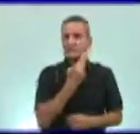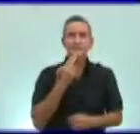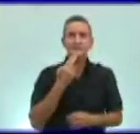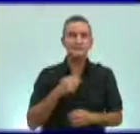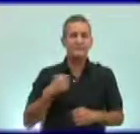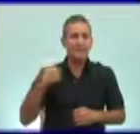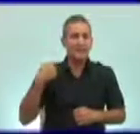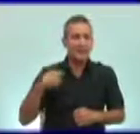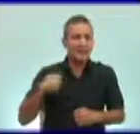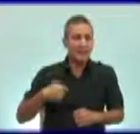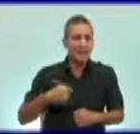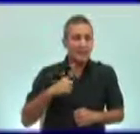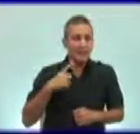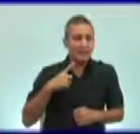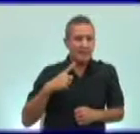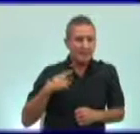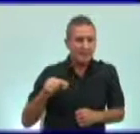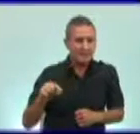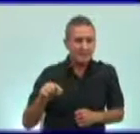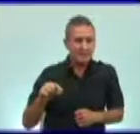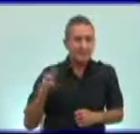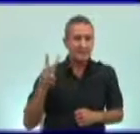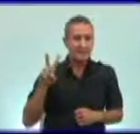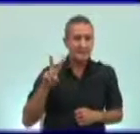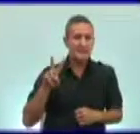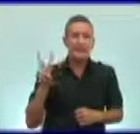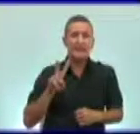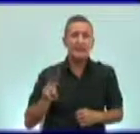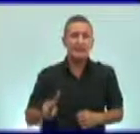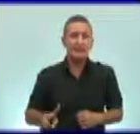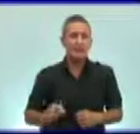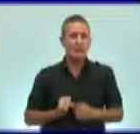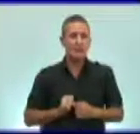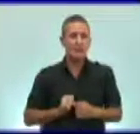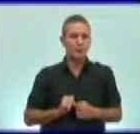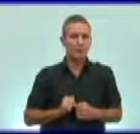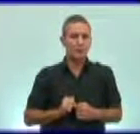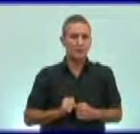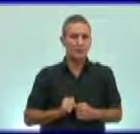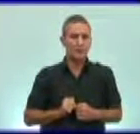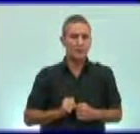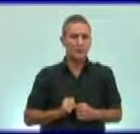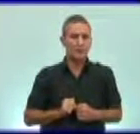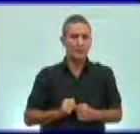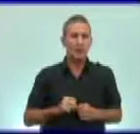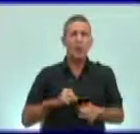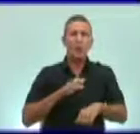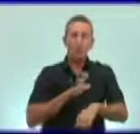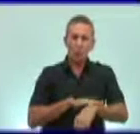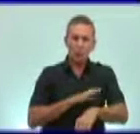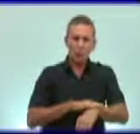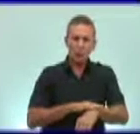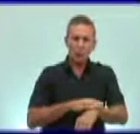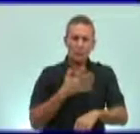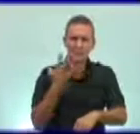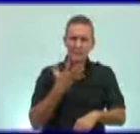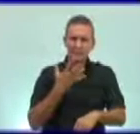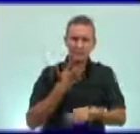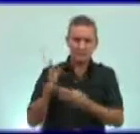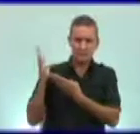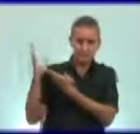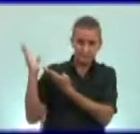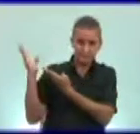Venezuela precisamente por las posiciones autoritarias de Antonio Guzmán Blanco. Sin embargo, eso no niega